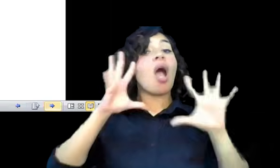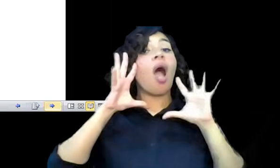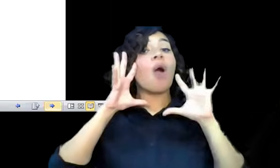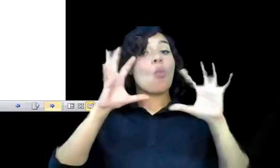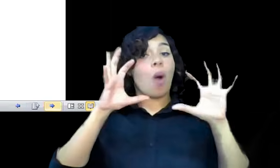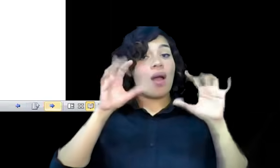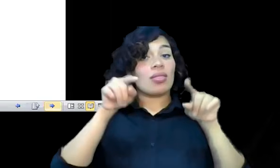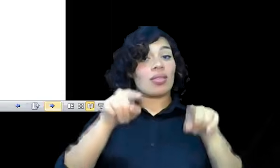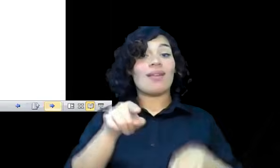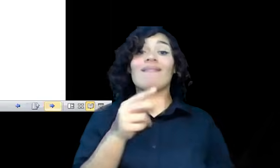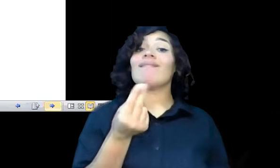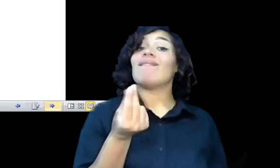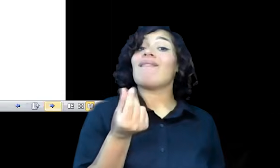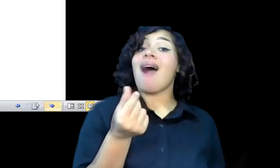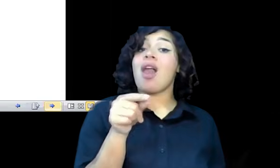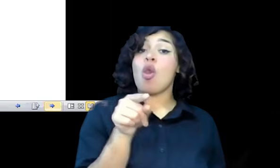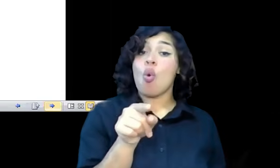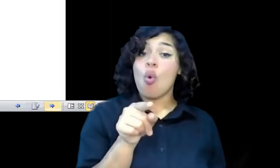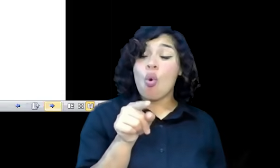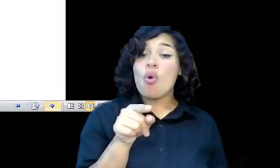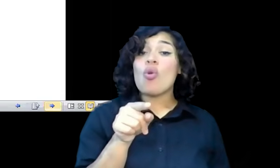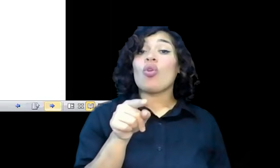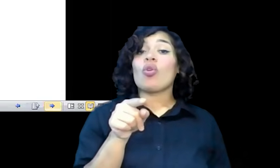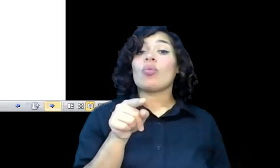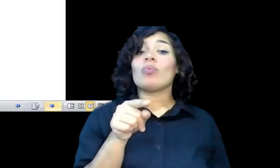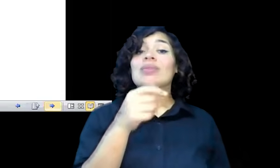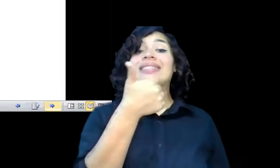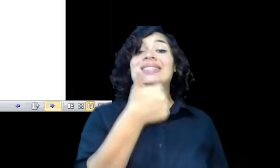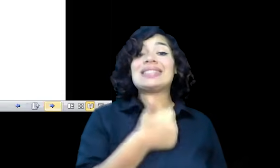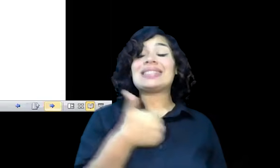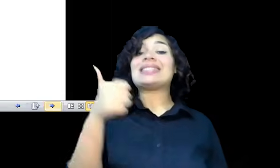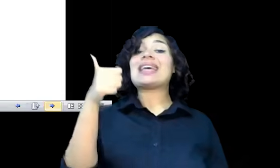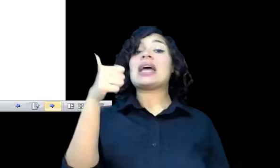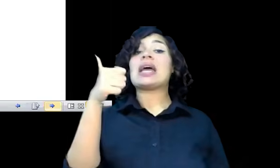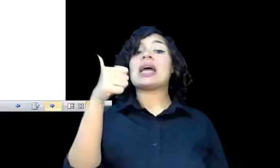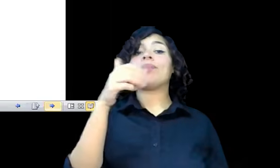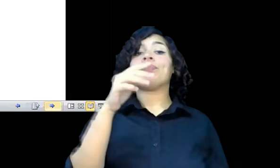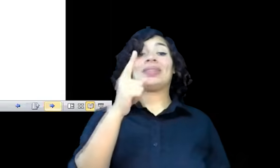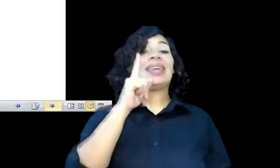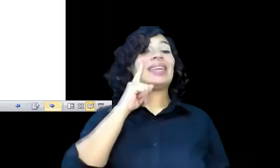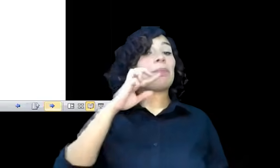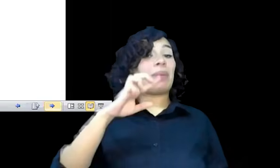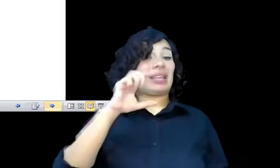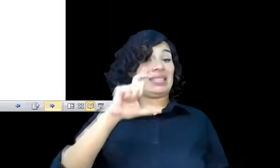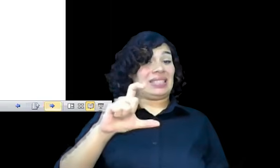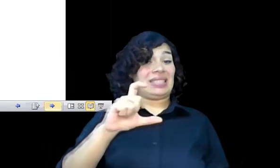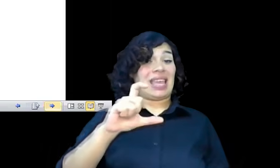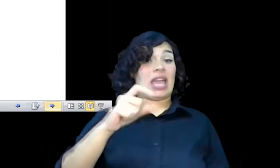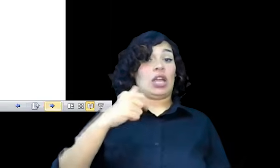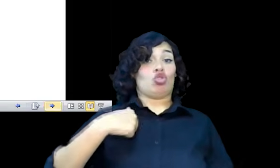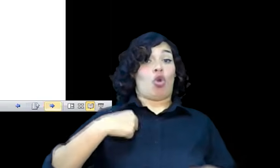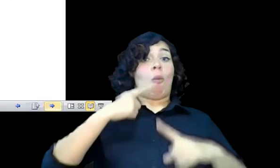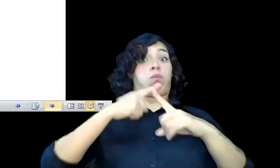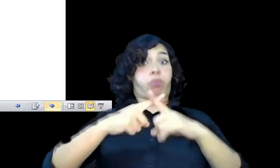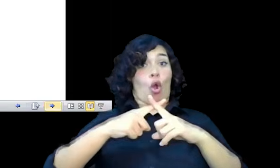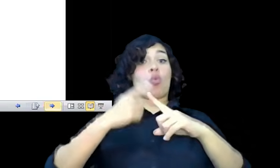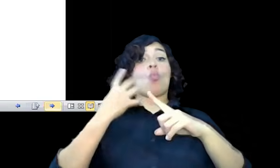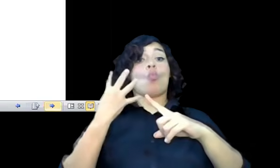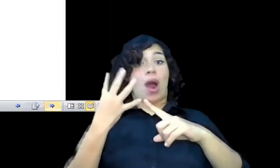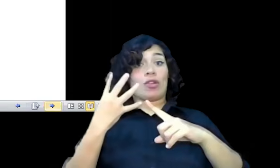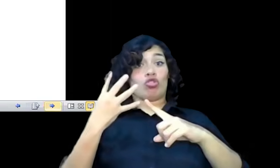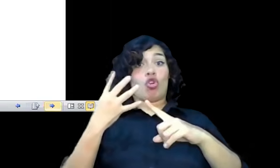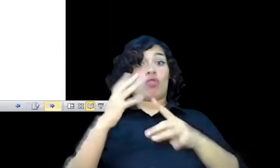Recuerden que ese valor, ¿sí?, es 60, o sea, el IPC por el cual multiplico